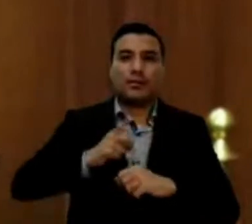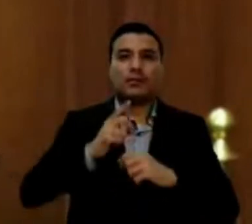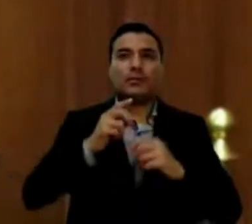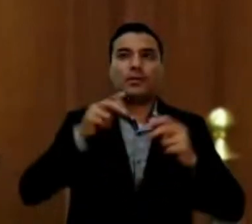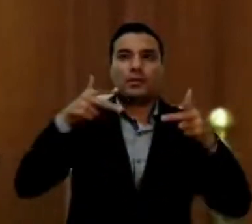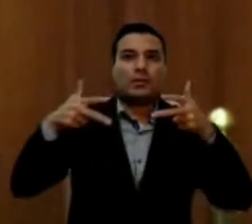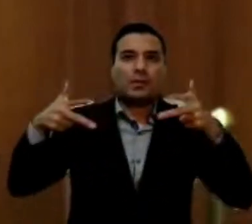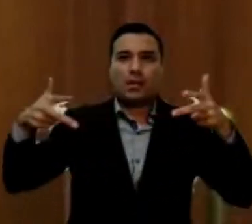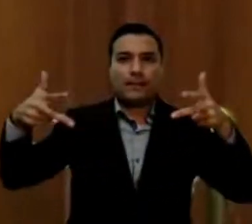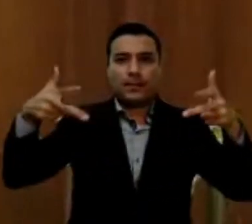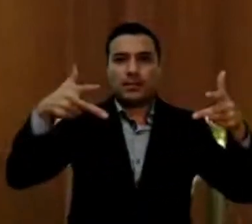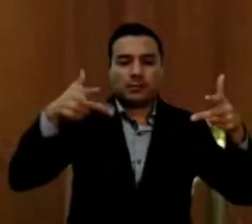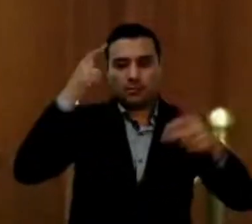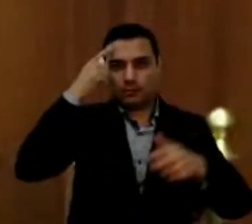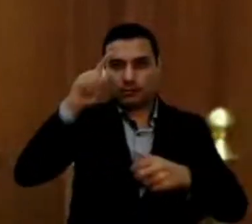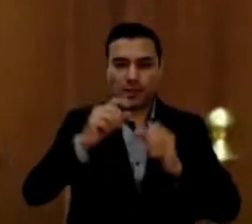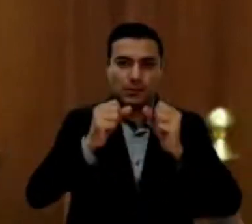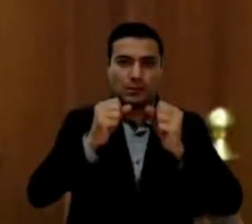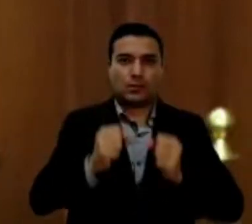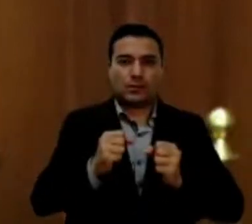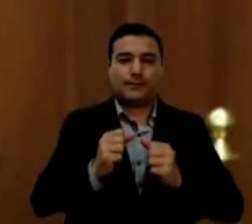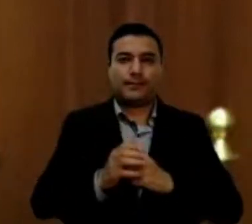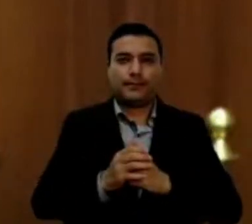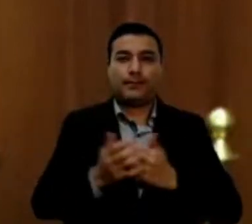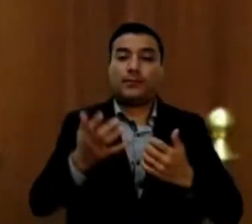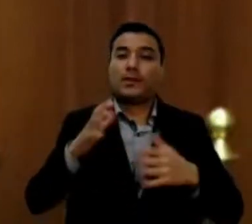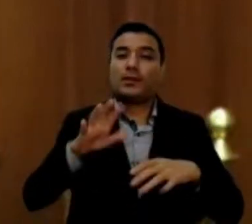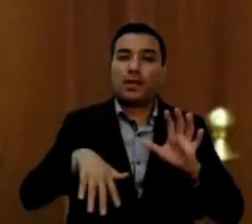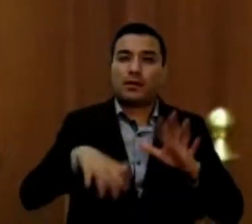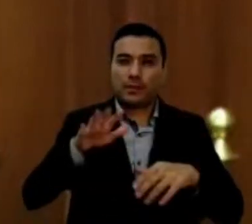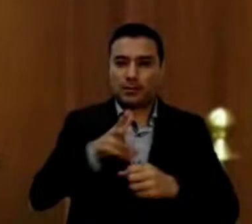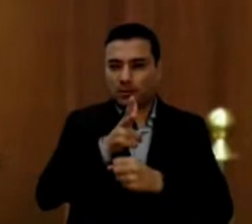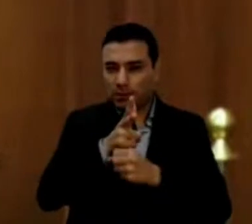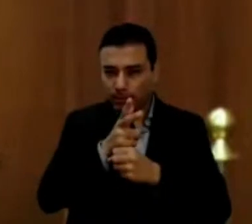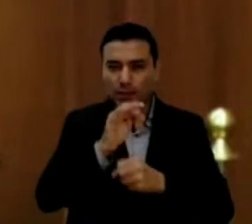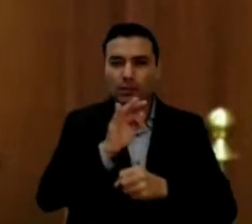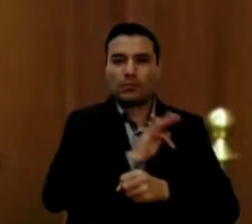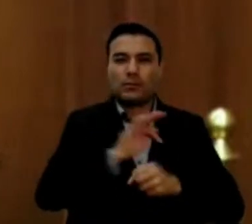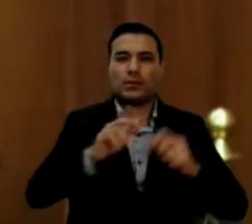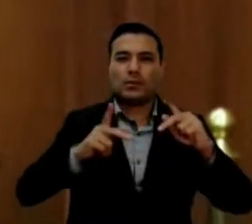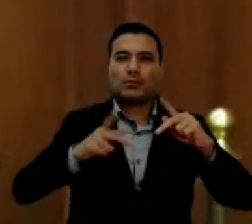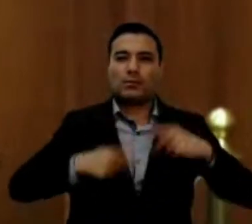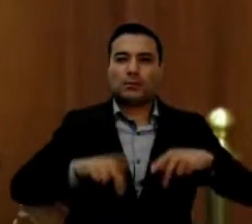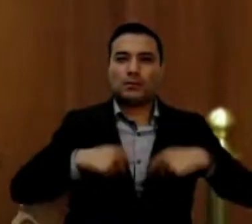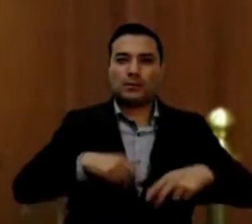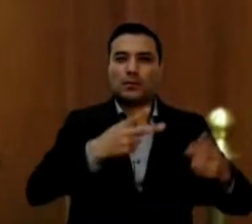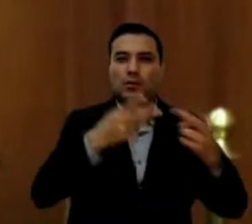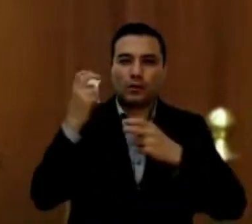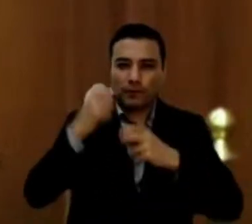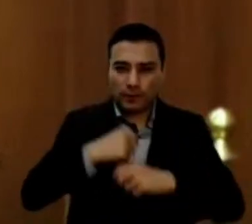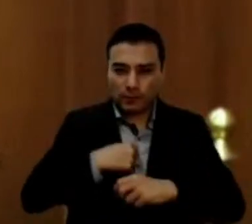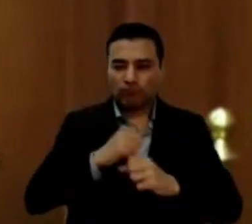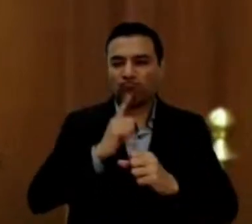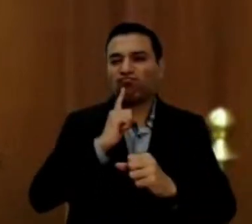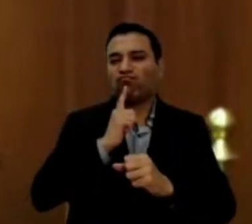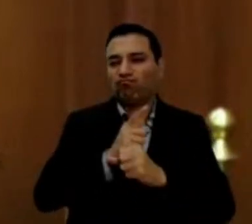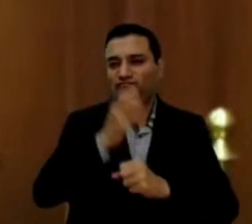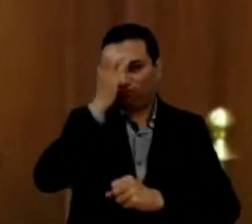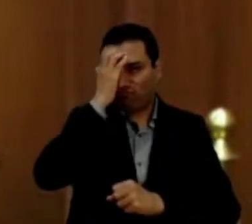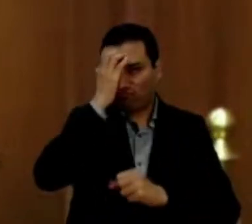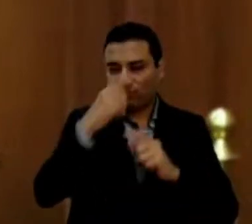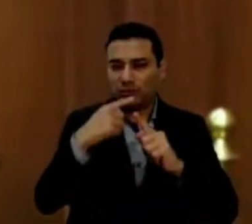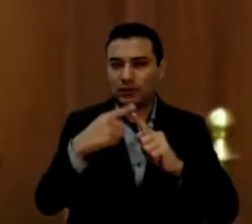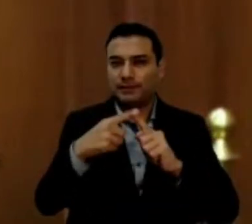de seguridad, lo que ha permitido en algunos casos identificar a las personas que han adoptado esta conducta delictiva.